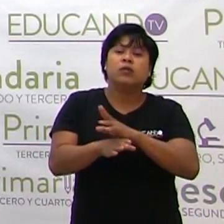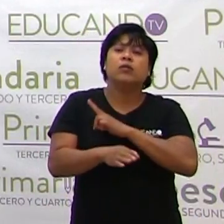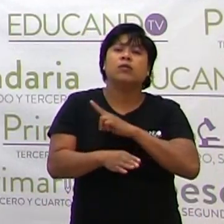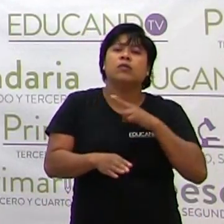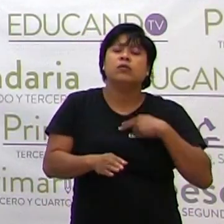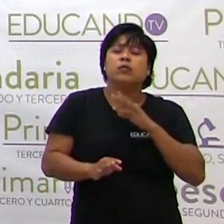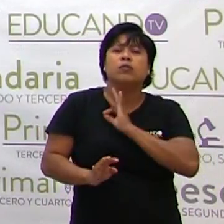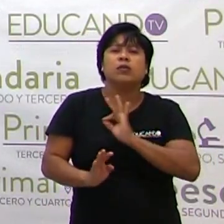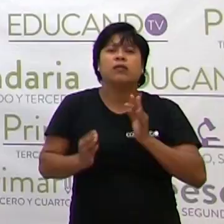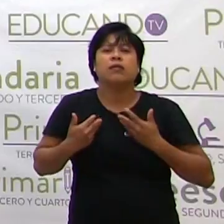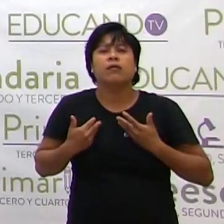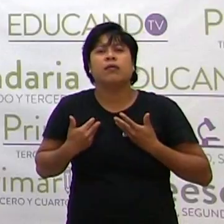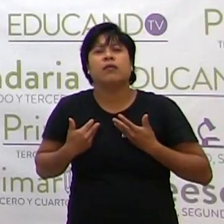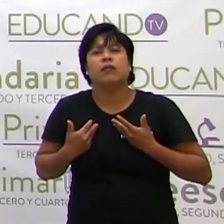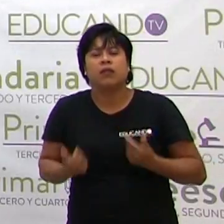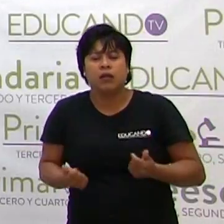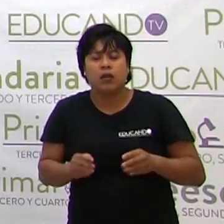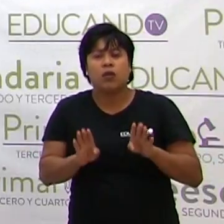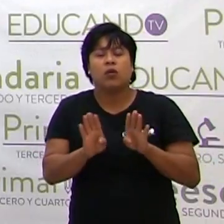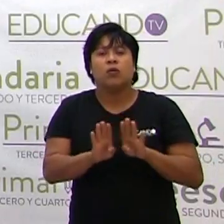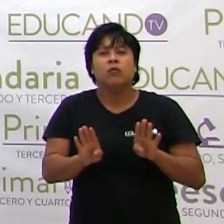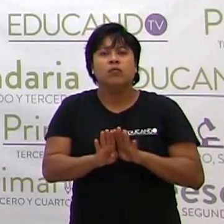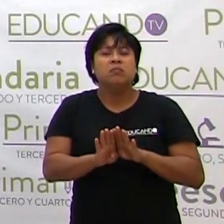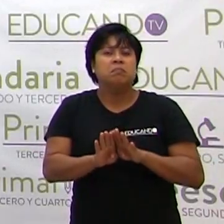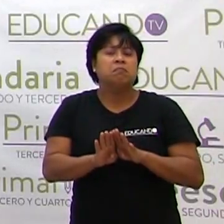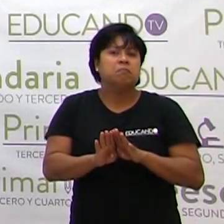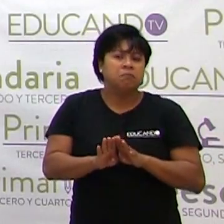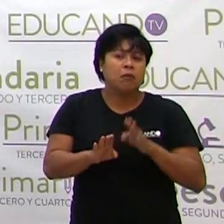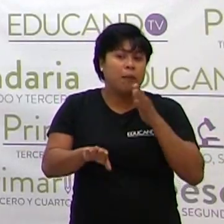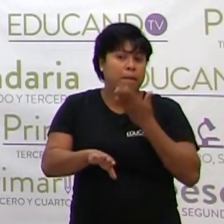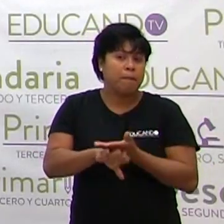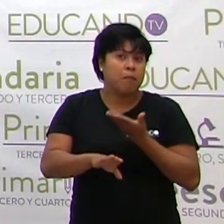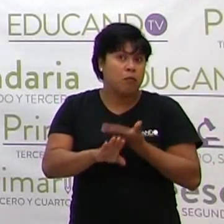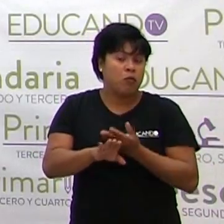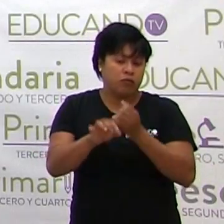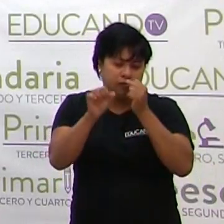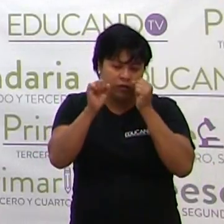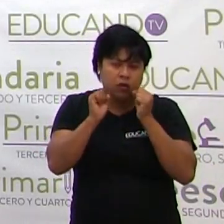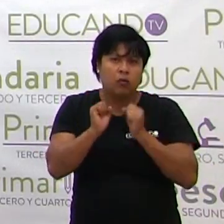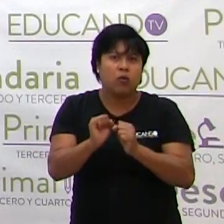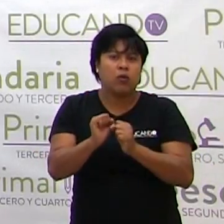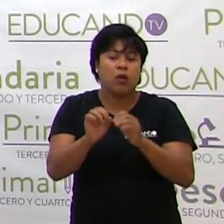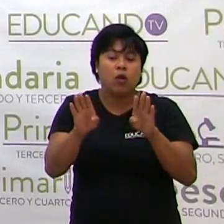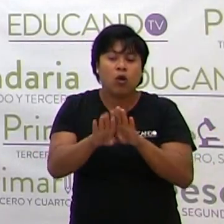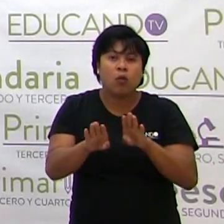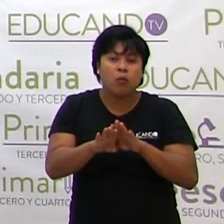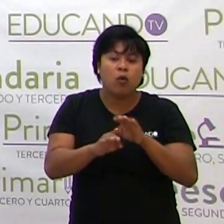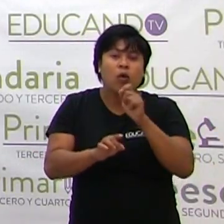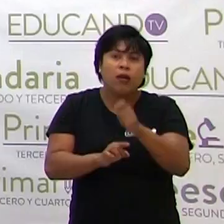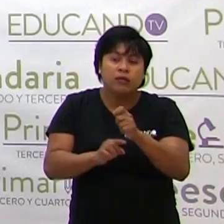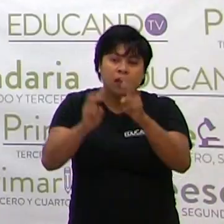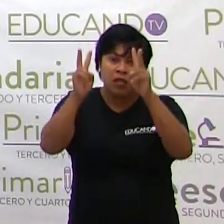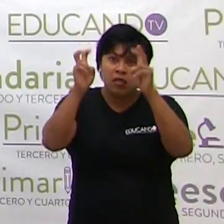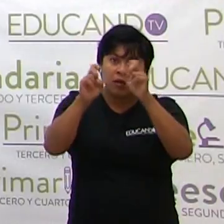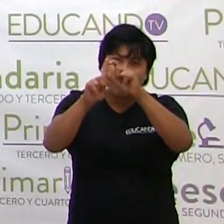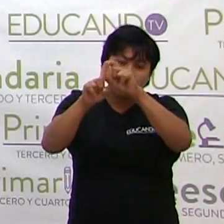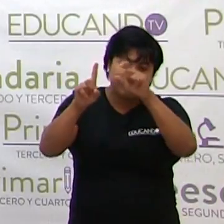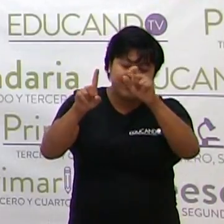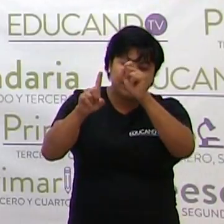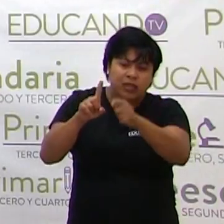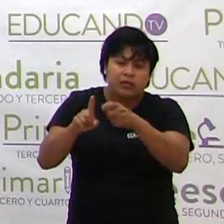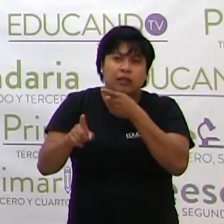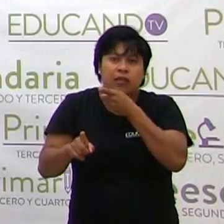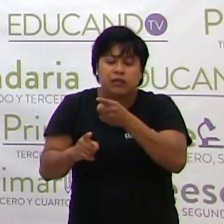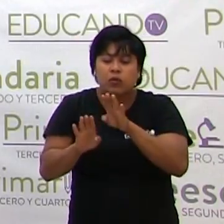poder entender de forma muy concreta los temas que se están tratando o que nos